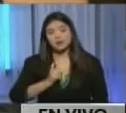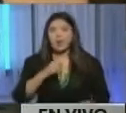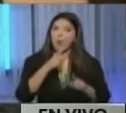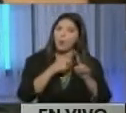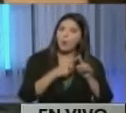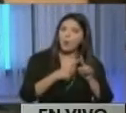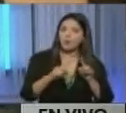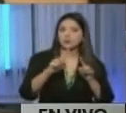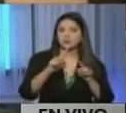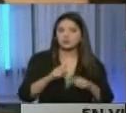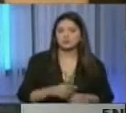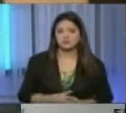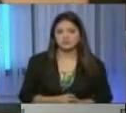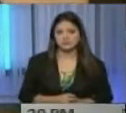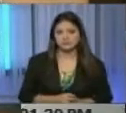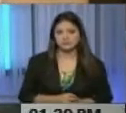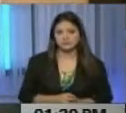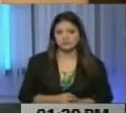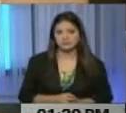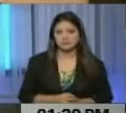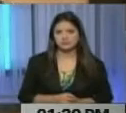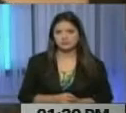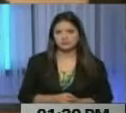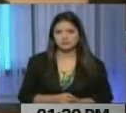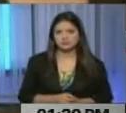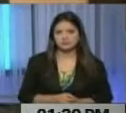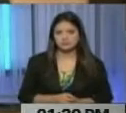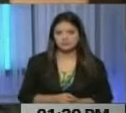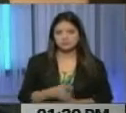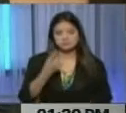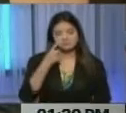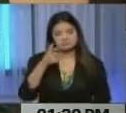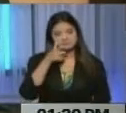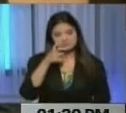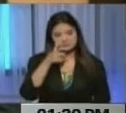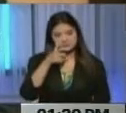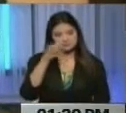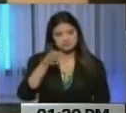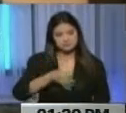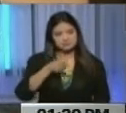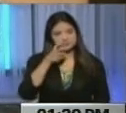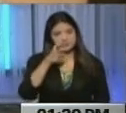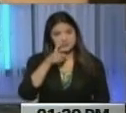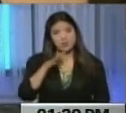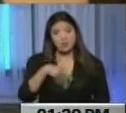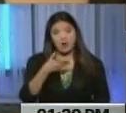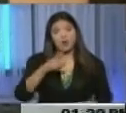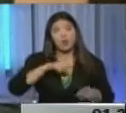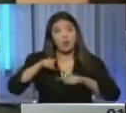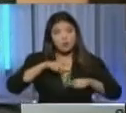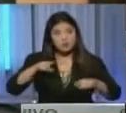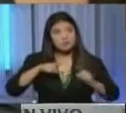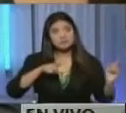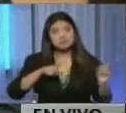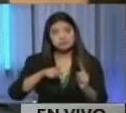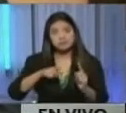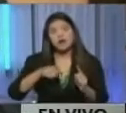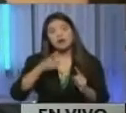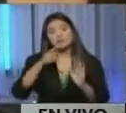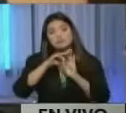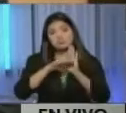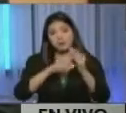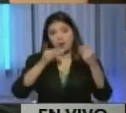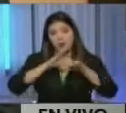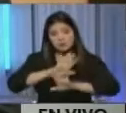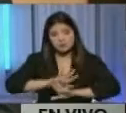armada del Estado, se hace informando al mecanismo de monitoreo y verificación para que coordine el ingreso de acuerdo con los protocolos